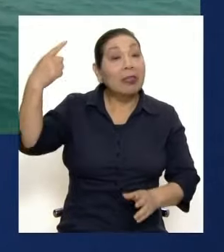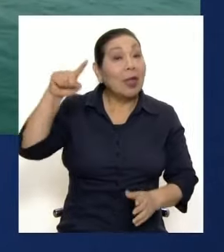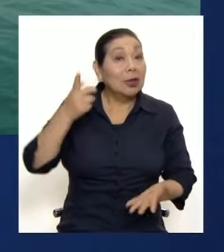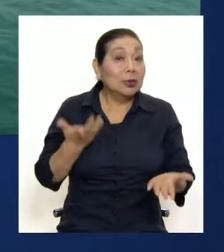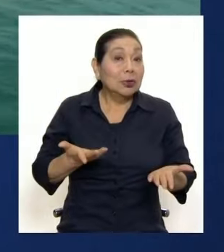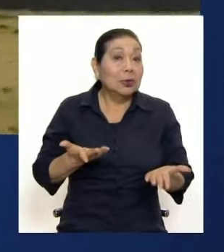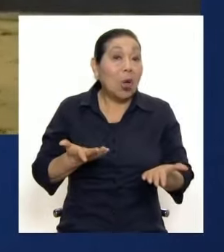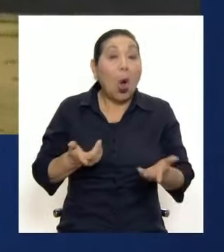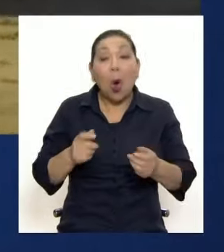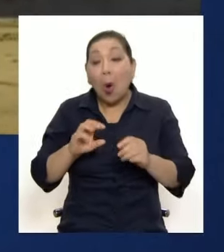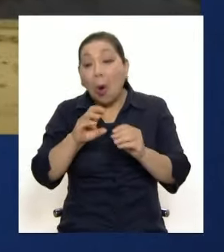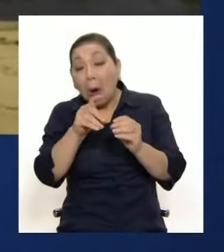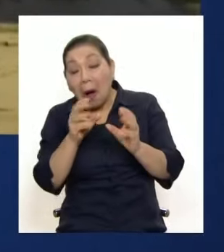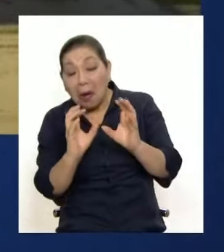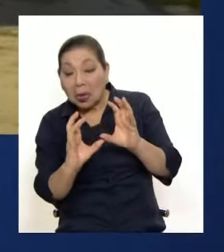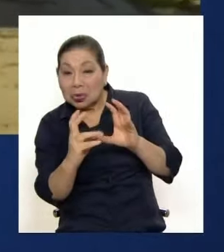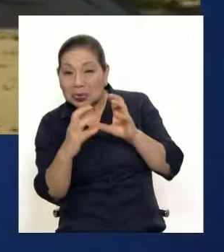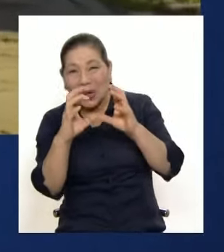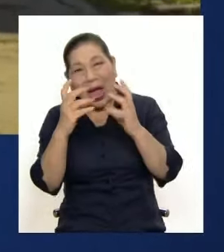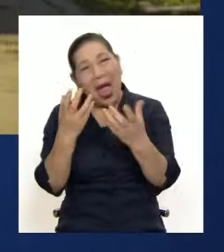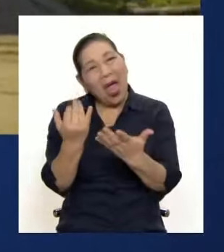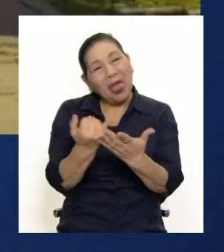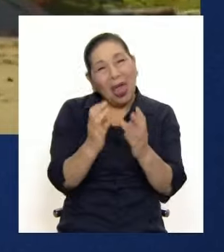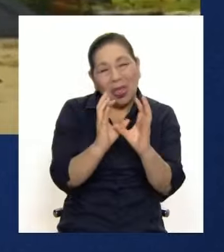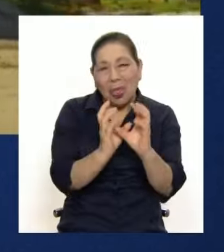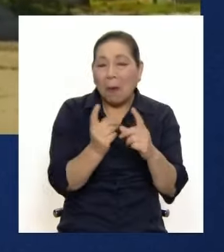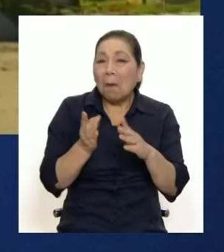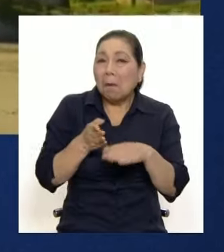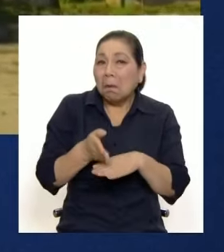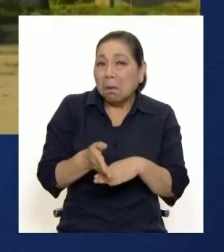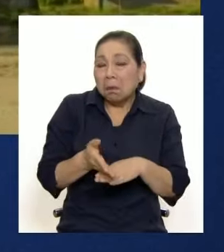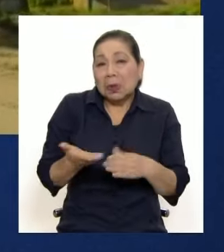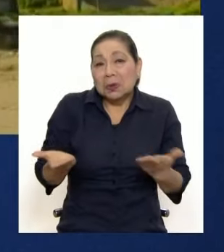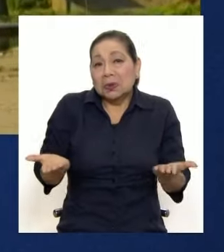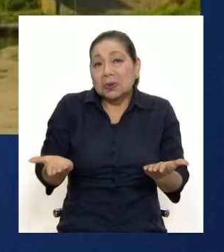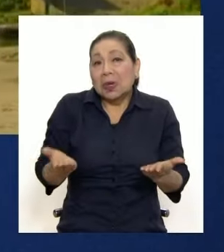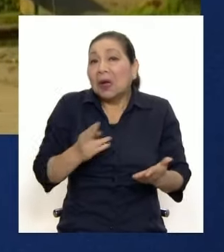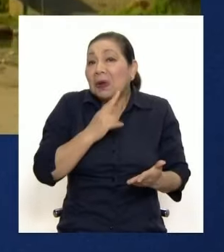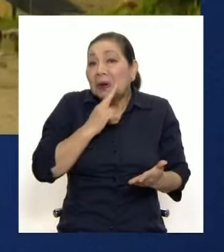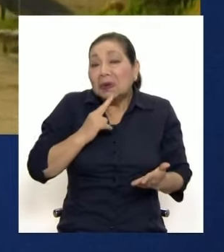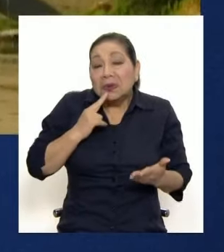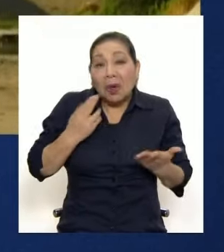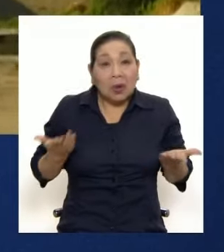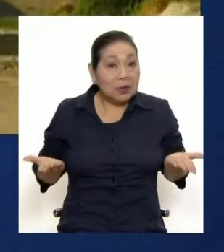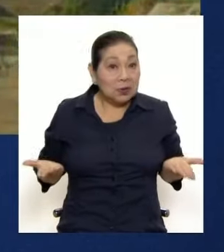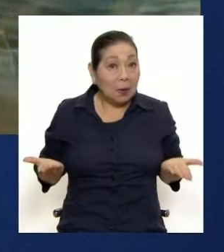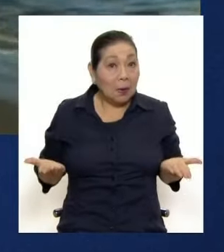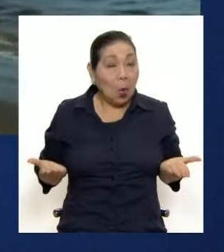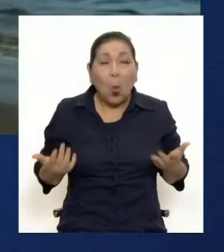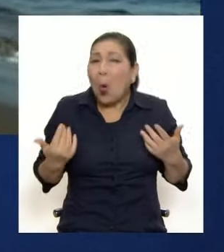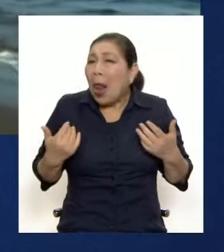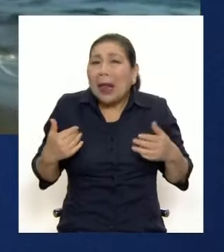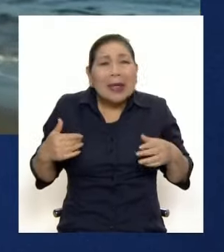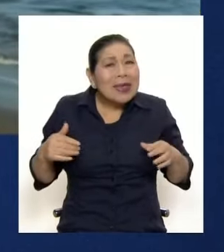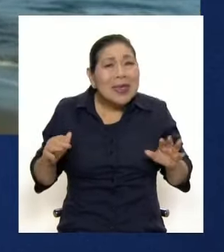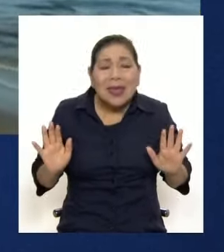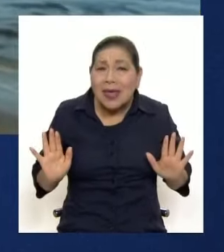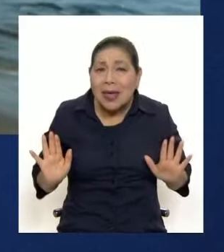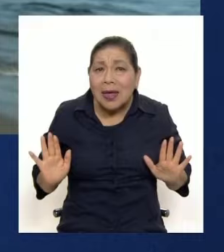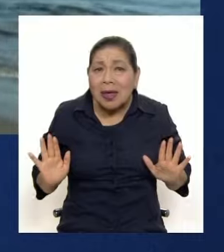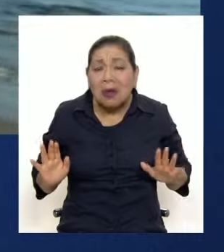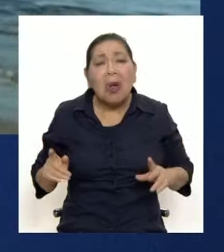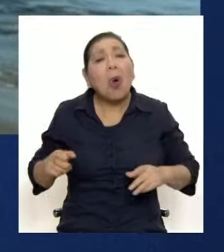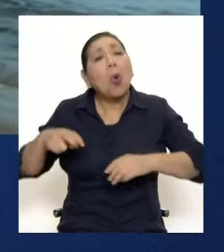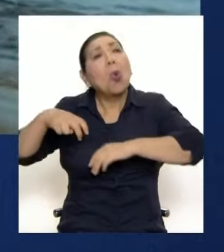compra una artesanía y se entra a un restaurantito para cualquiera y